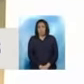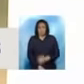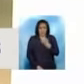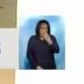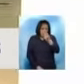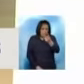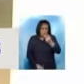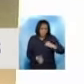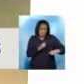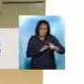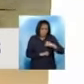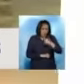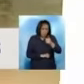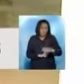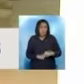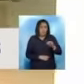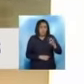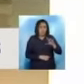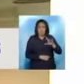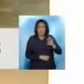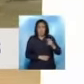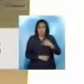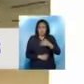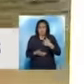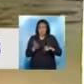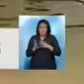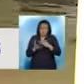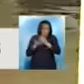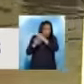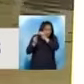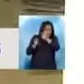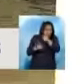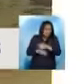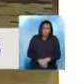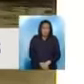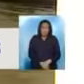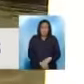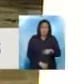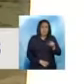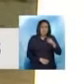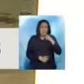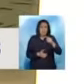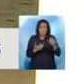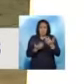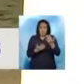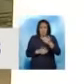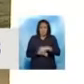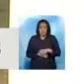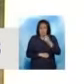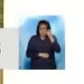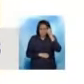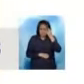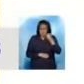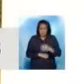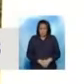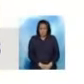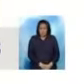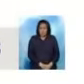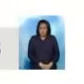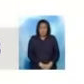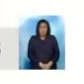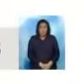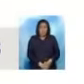cómo sufre la gente. Mercedes Bolanger. Terrible, ¿qué están sacando Mercedes, allí? Está saliendo bastante Aarón. Asustada. Están alzando. Es entendible aquí.